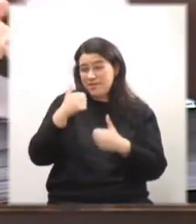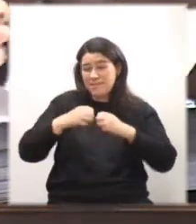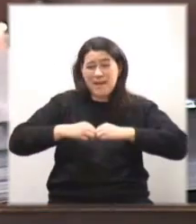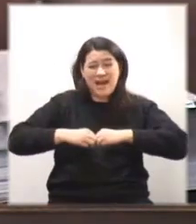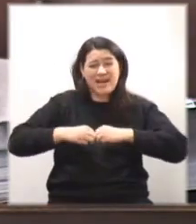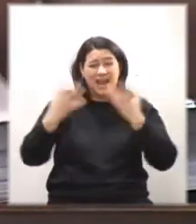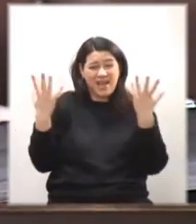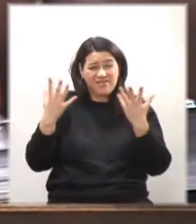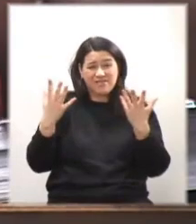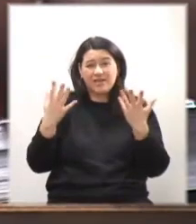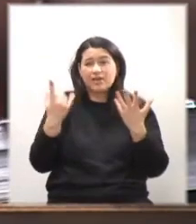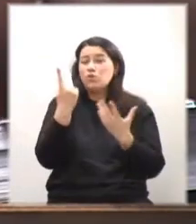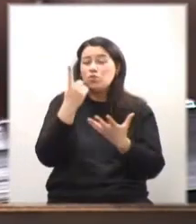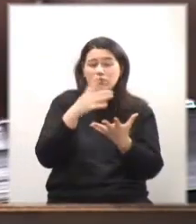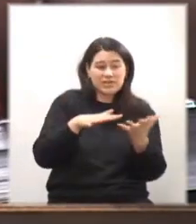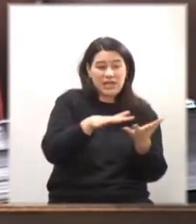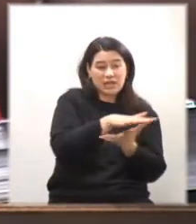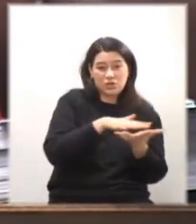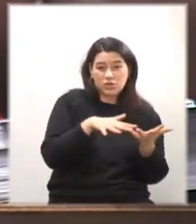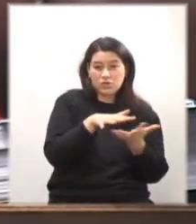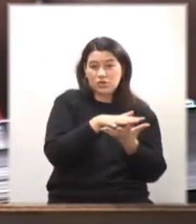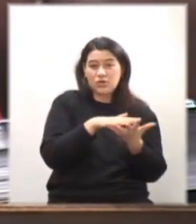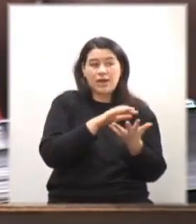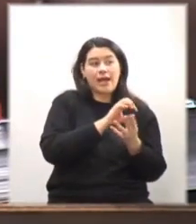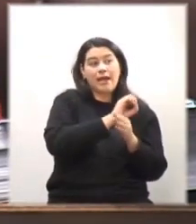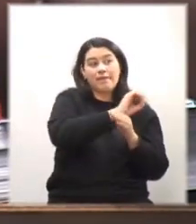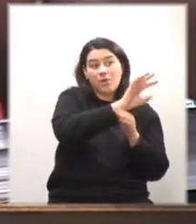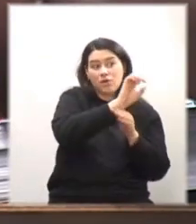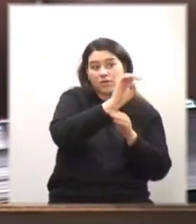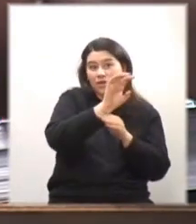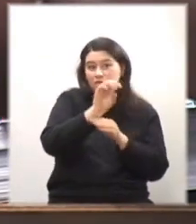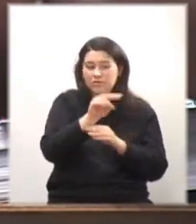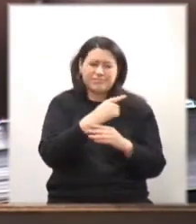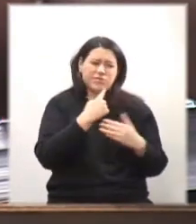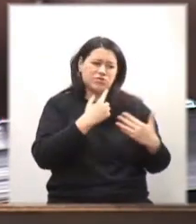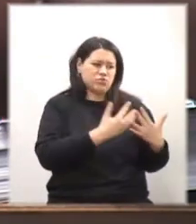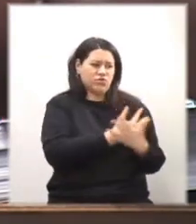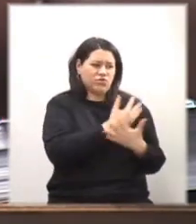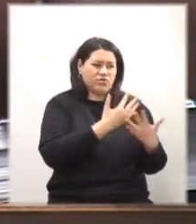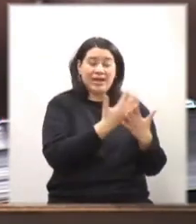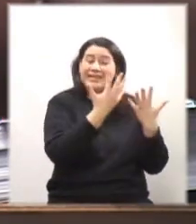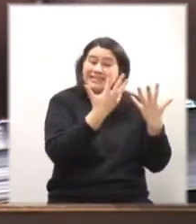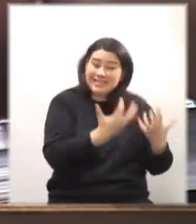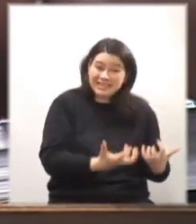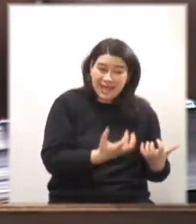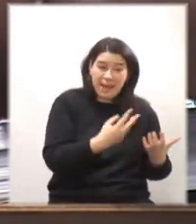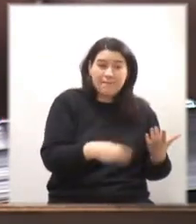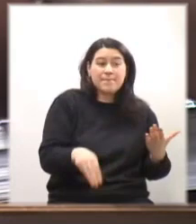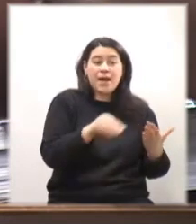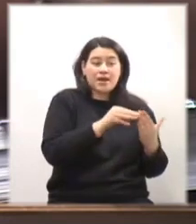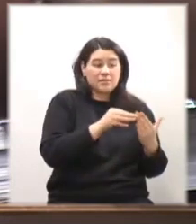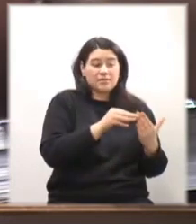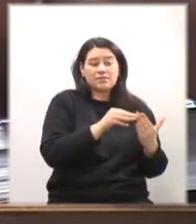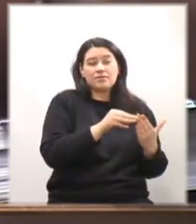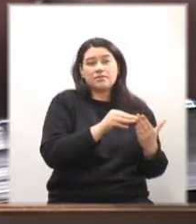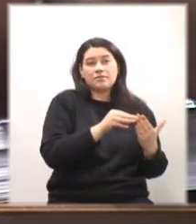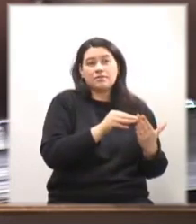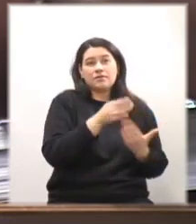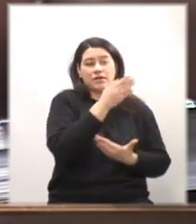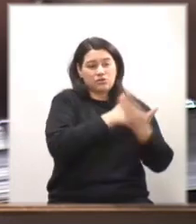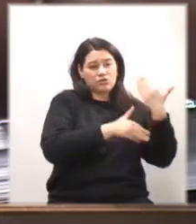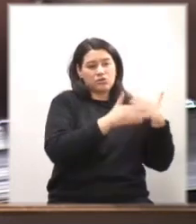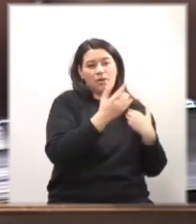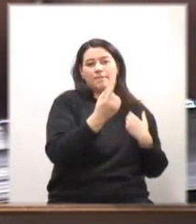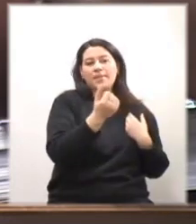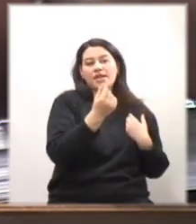la situación de un sector exportador que sufrió la sequía y el retroceso de los